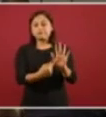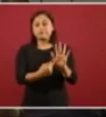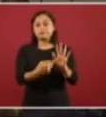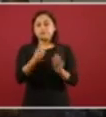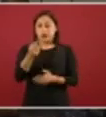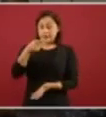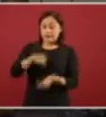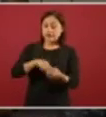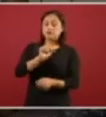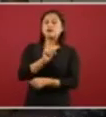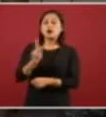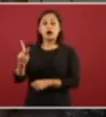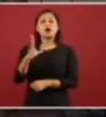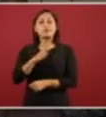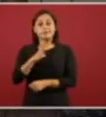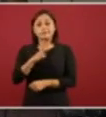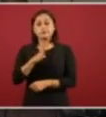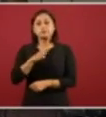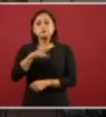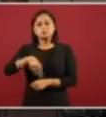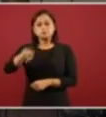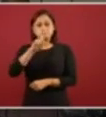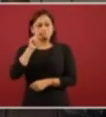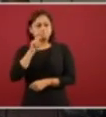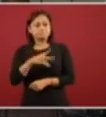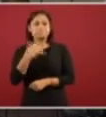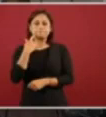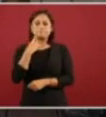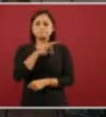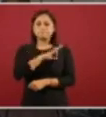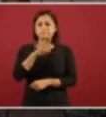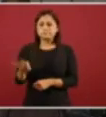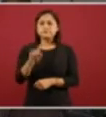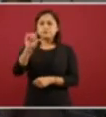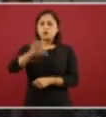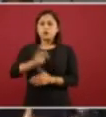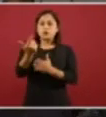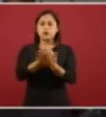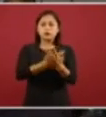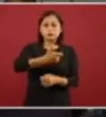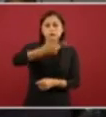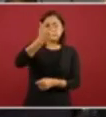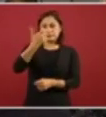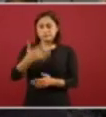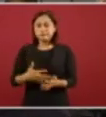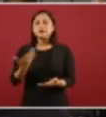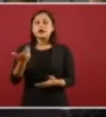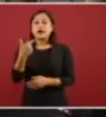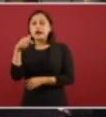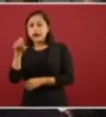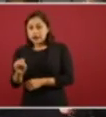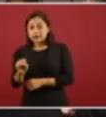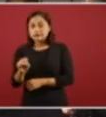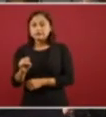tres semanas, y eso lo pueden constatar en la app del litro por litro. ¿Quién es quién en la venta del gas LP?